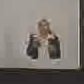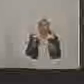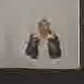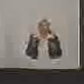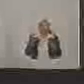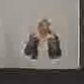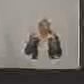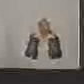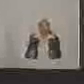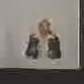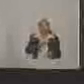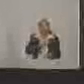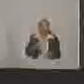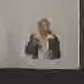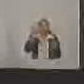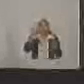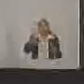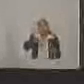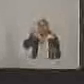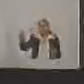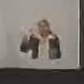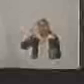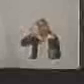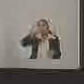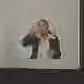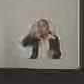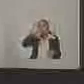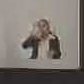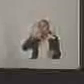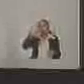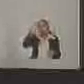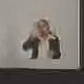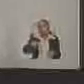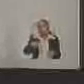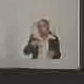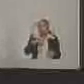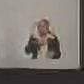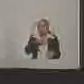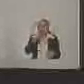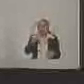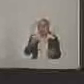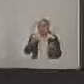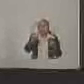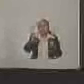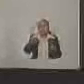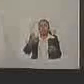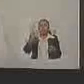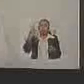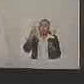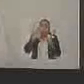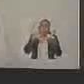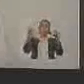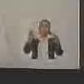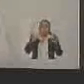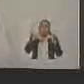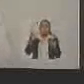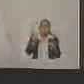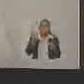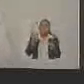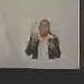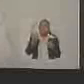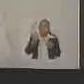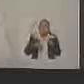los chicos tengan un lugar donde aprender violín, en donde aprender guitarra. Recordemos que el ejercicio nutre a la